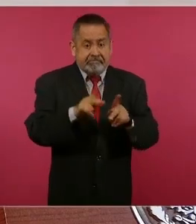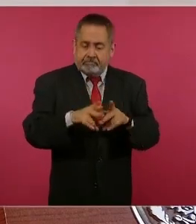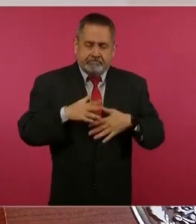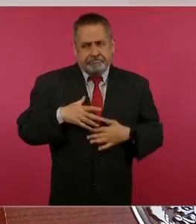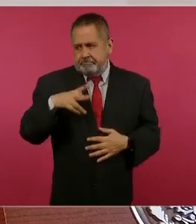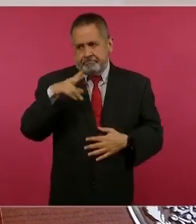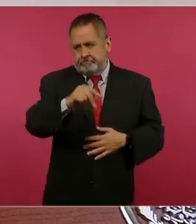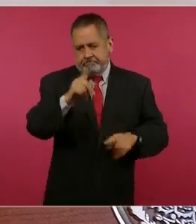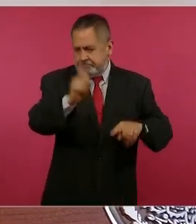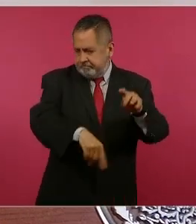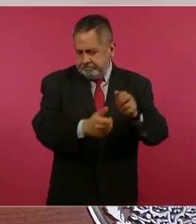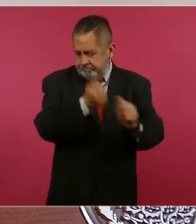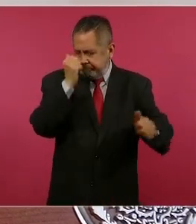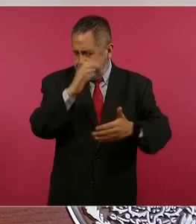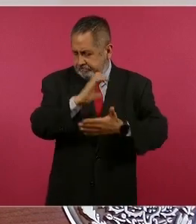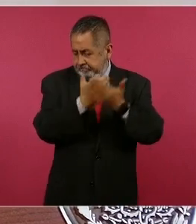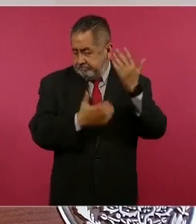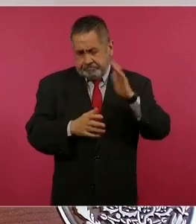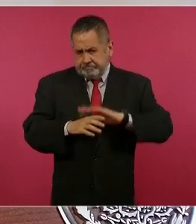pero no.